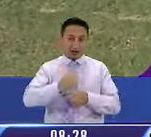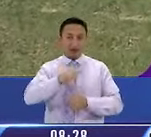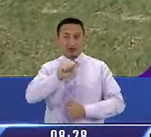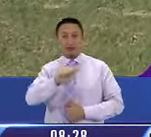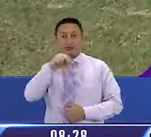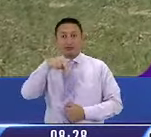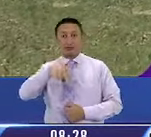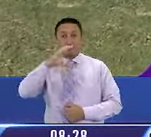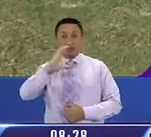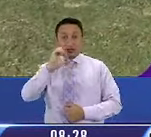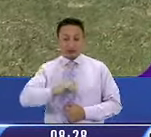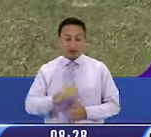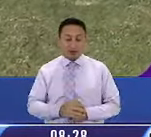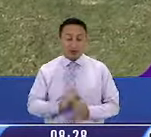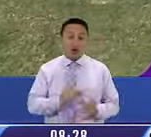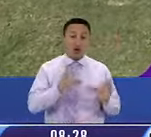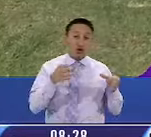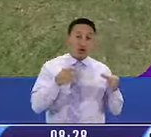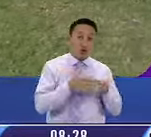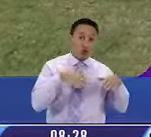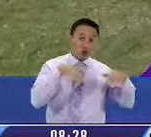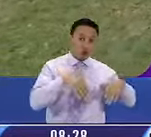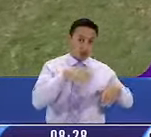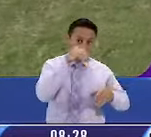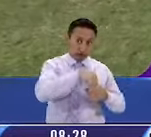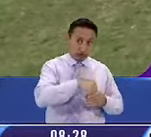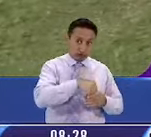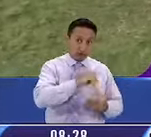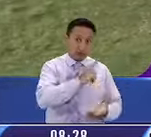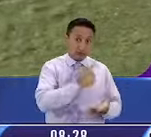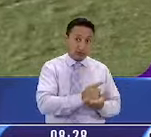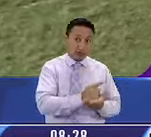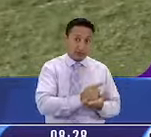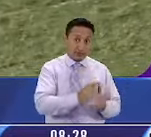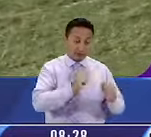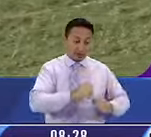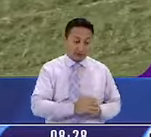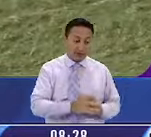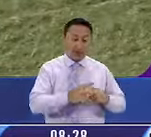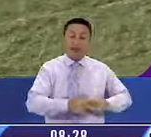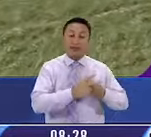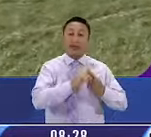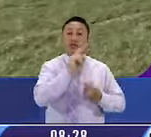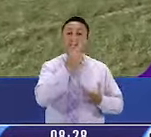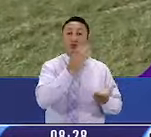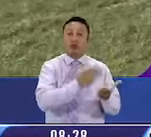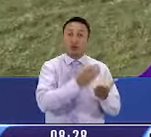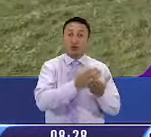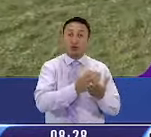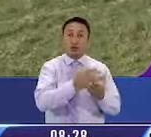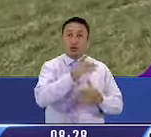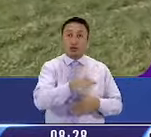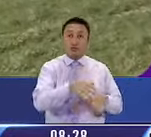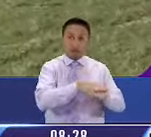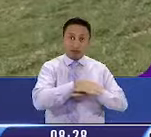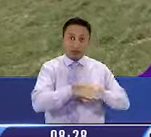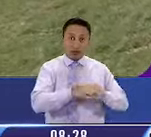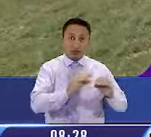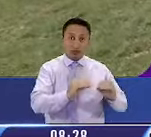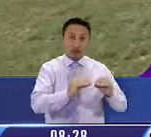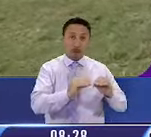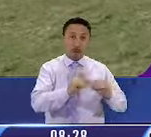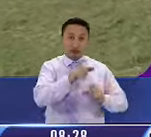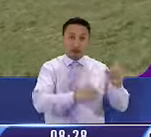Quito. Actualmente pertenezco a la unidad canina. Y sí, efectivamente, pues hemos iniciado el segundo curso de adiestramiento básico canino hacia la